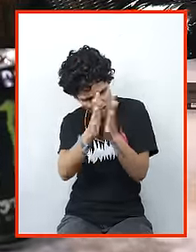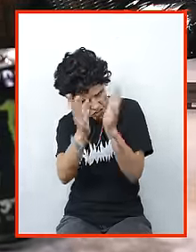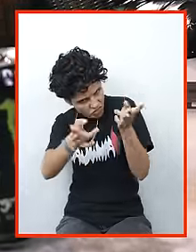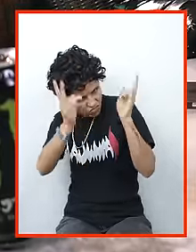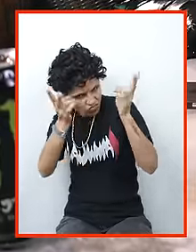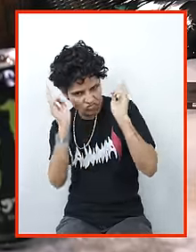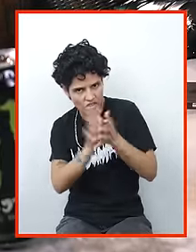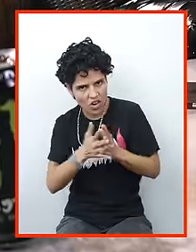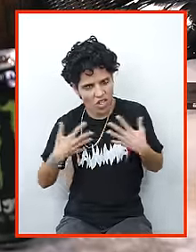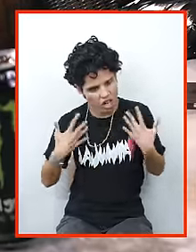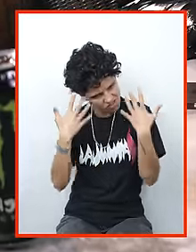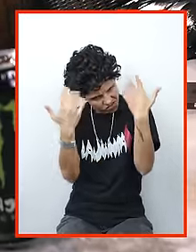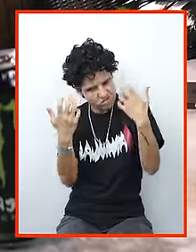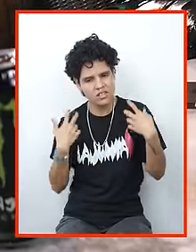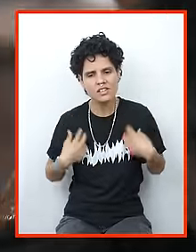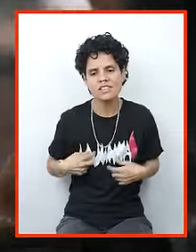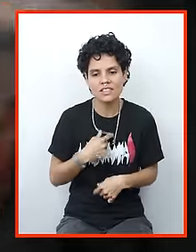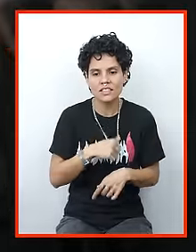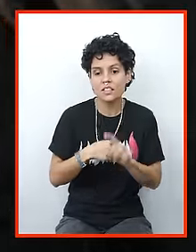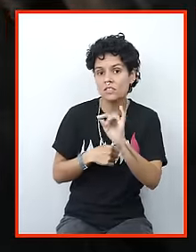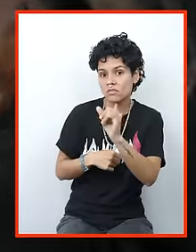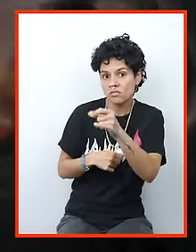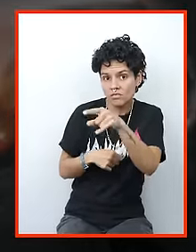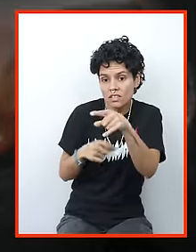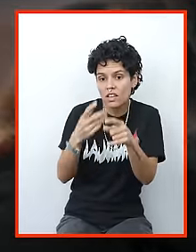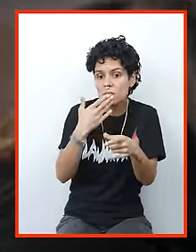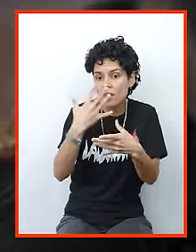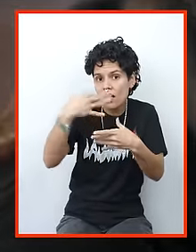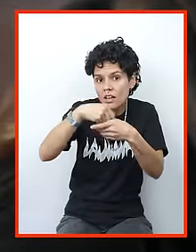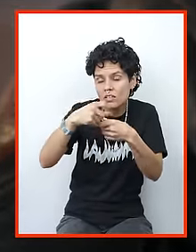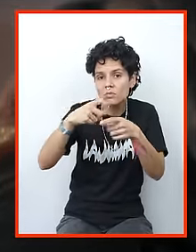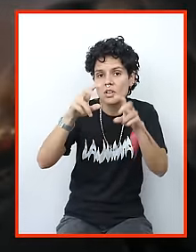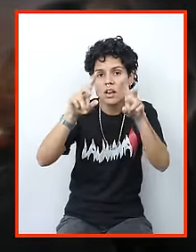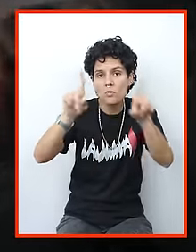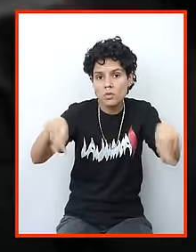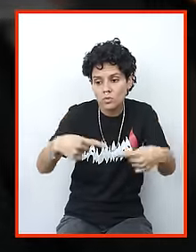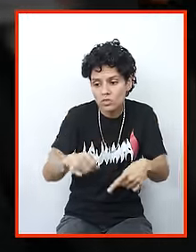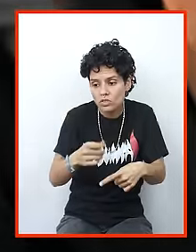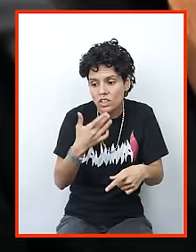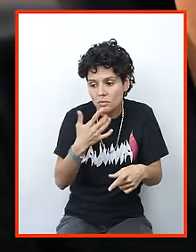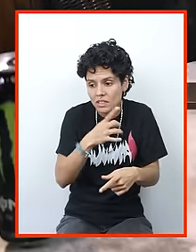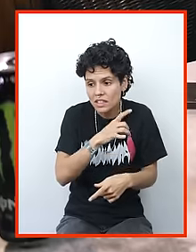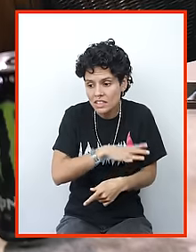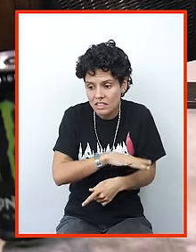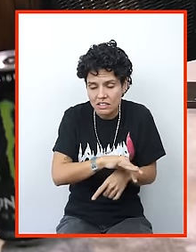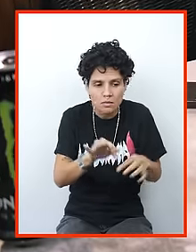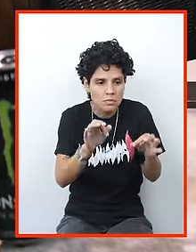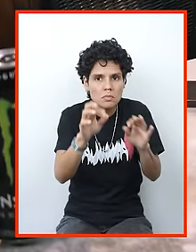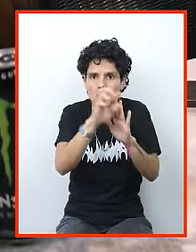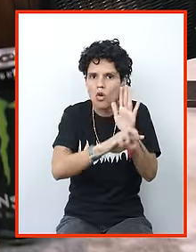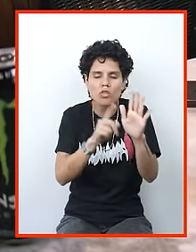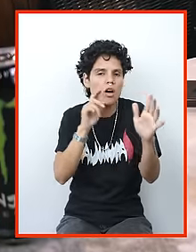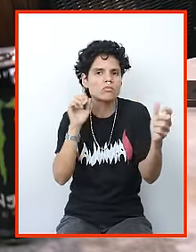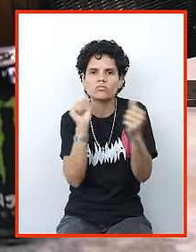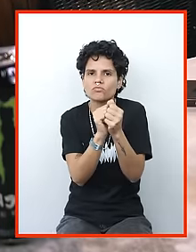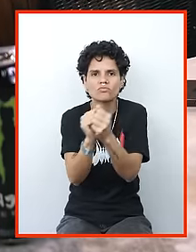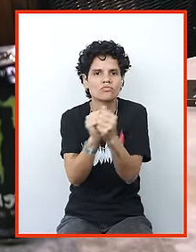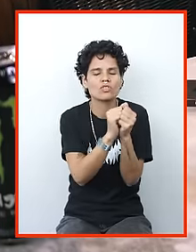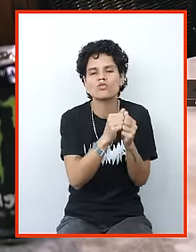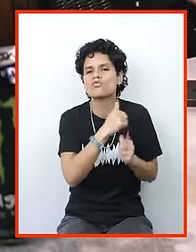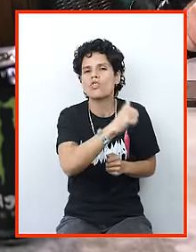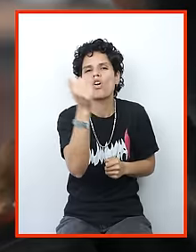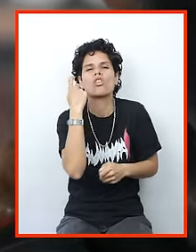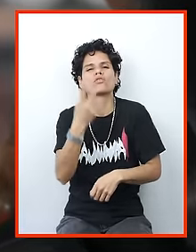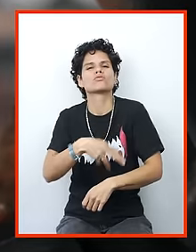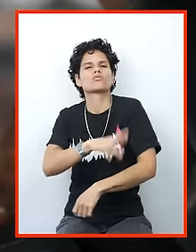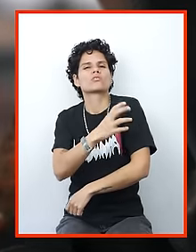qué valiente, va. El Mr. Seba, un duro, él ha hecho caleta videos de la escena chilena, como que me ayuda igual a mí en mis proyectos. Somos todos Antofa,